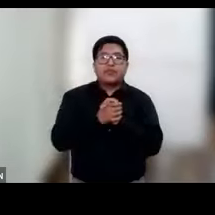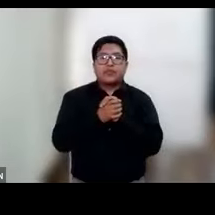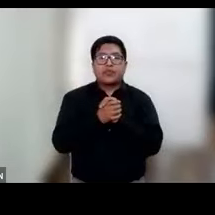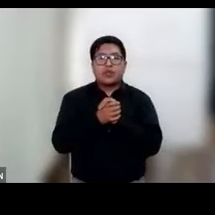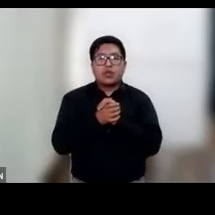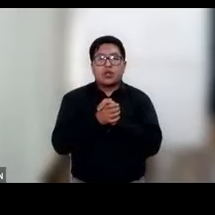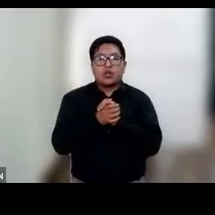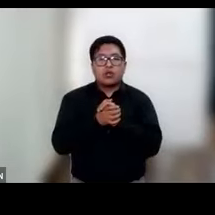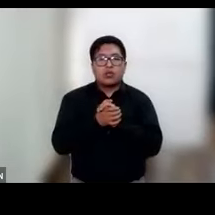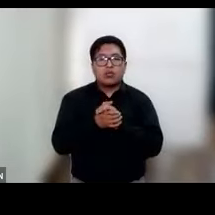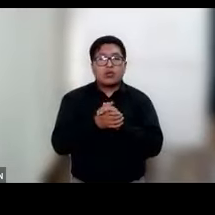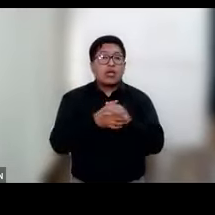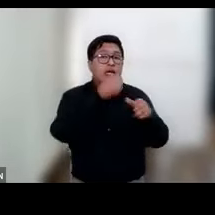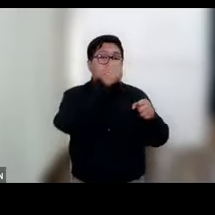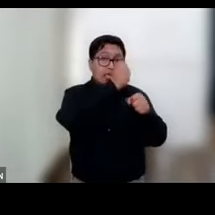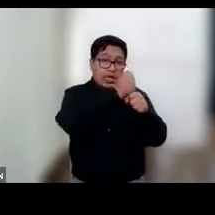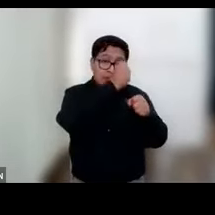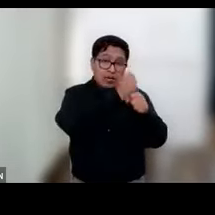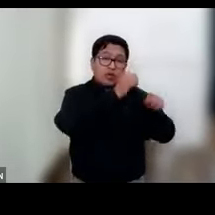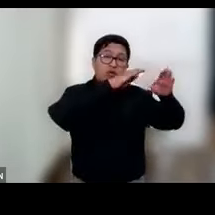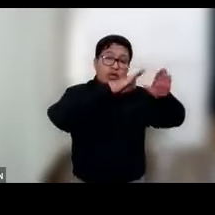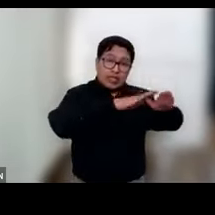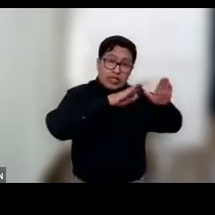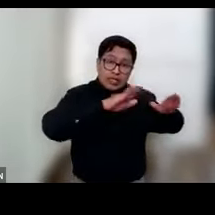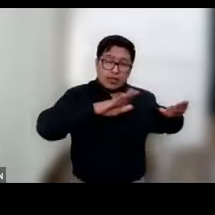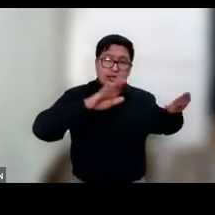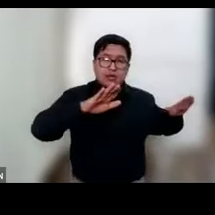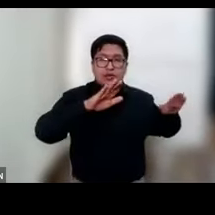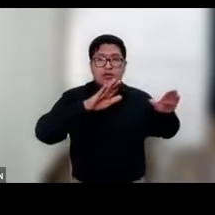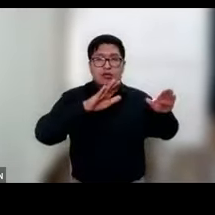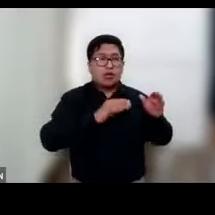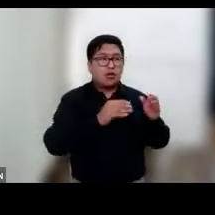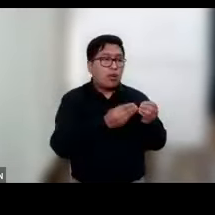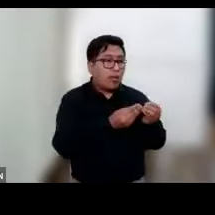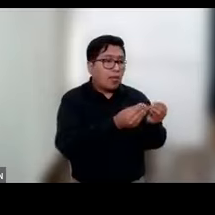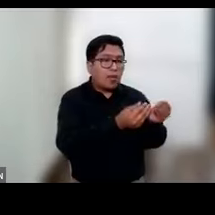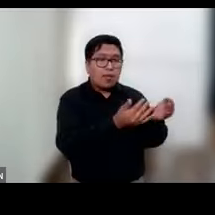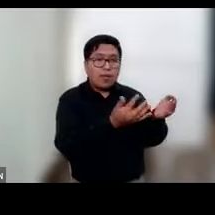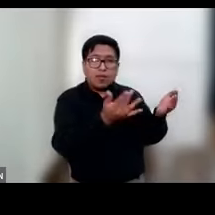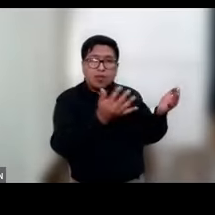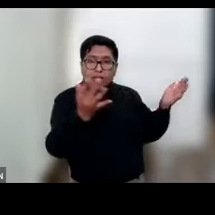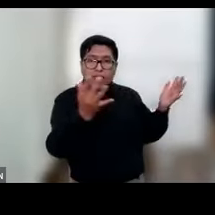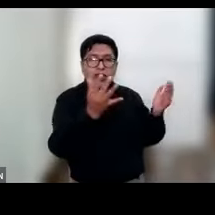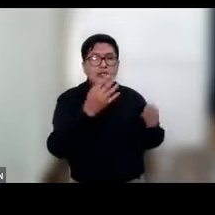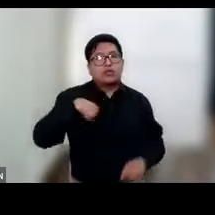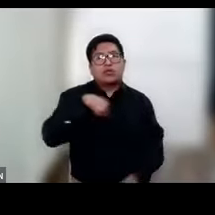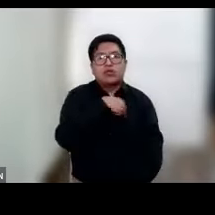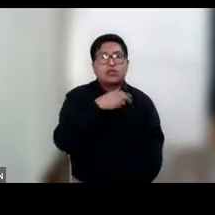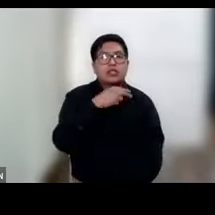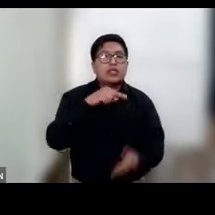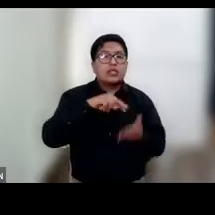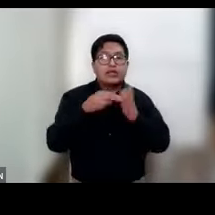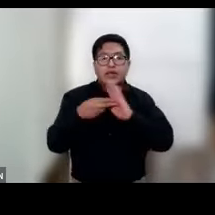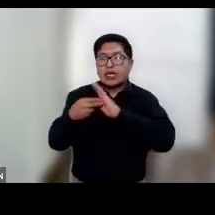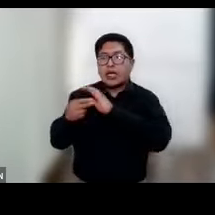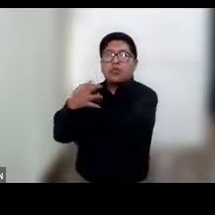la presencia de trabajo infantil sin que no estamos logrando erradicar la